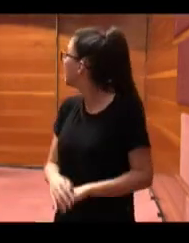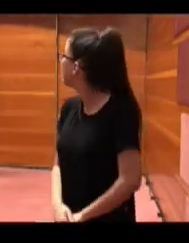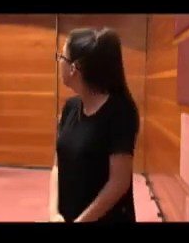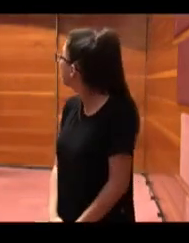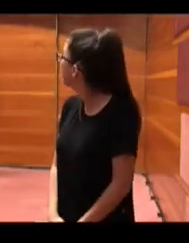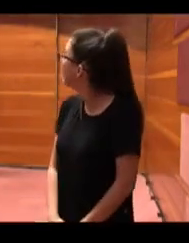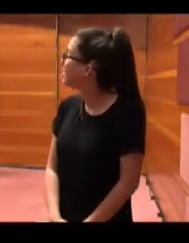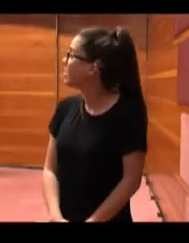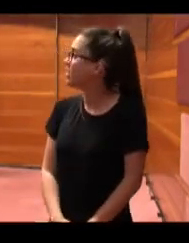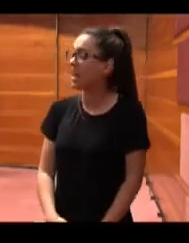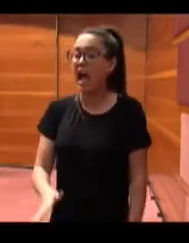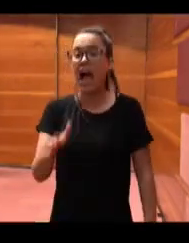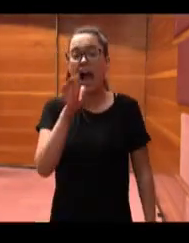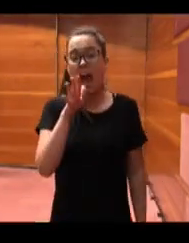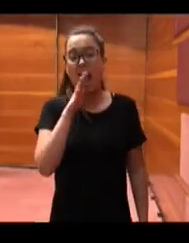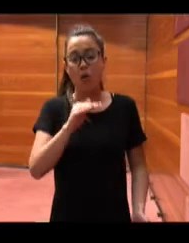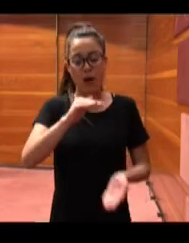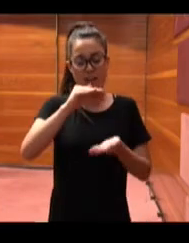Es un vaso de agua en un desierto.